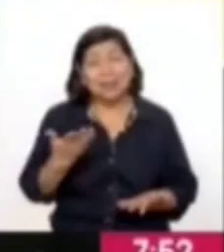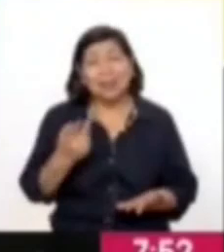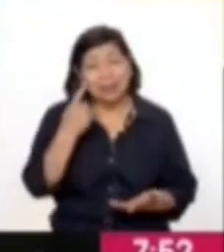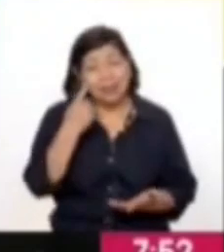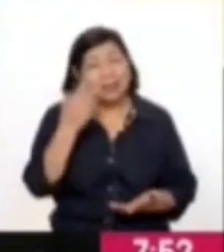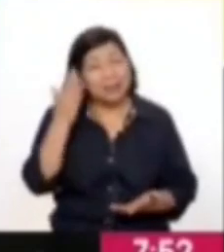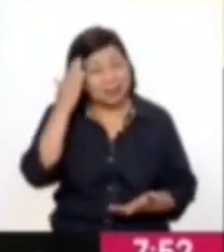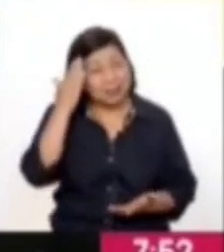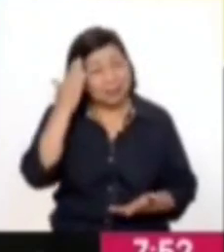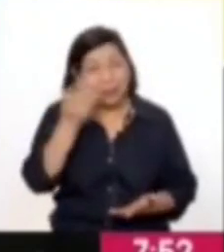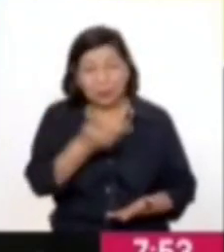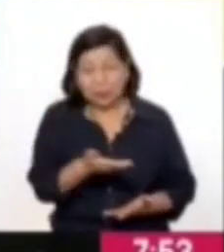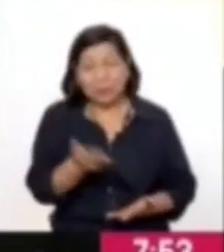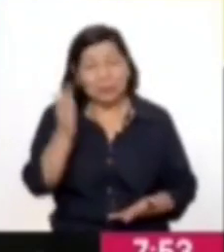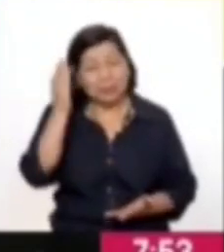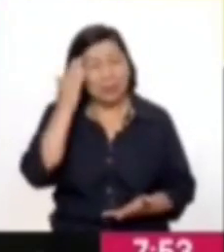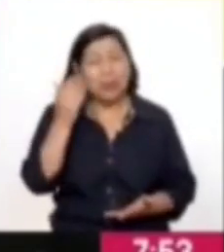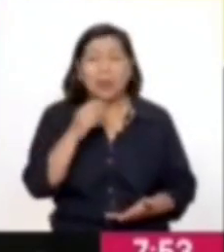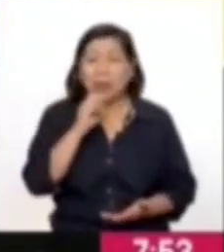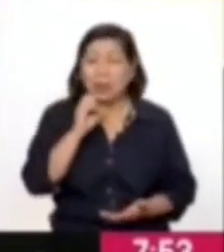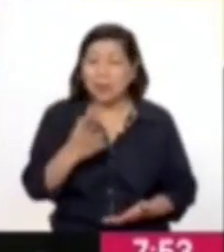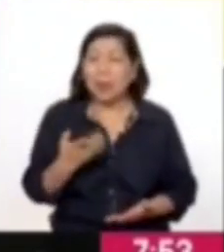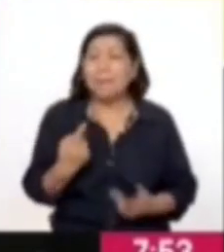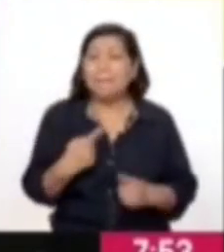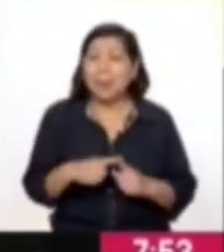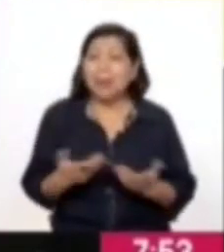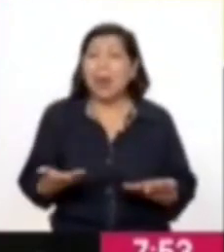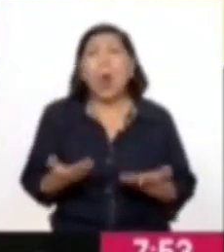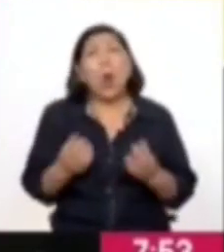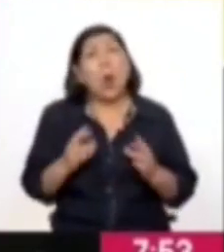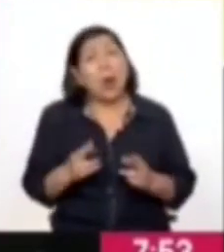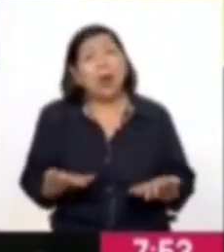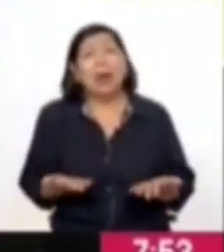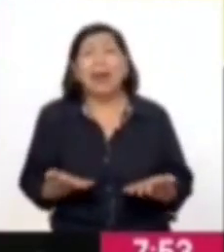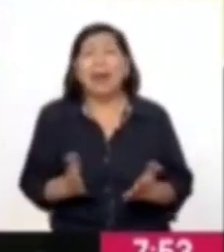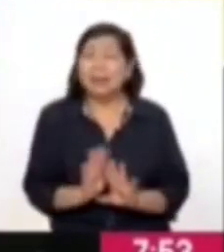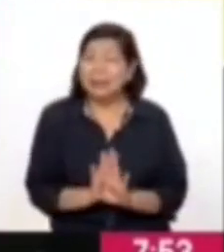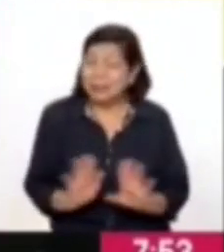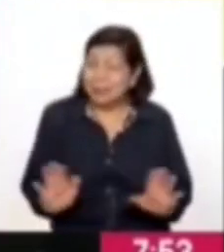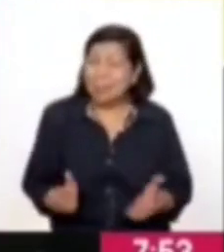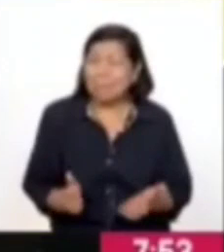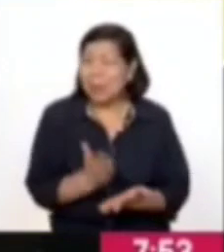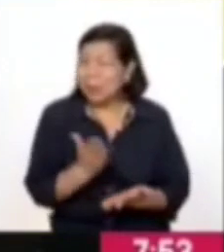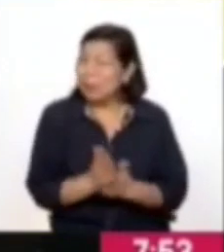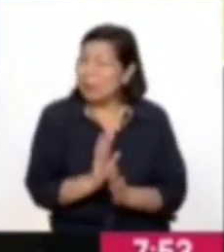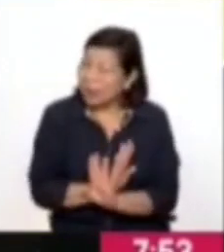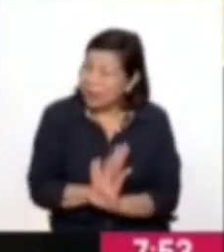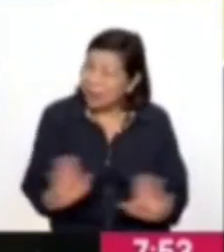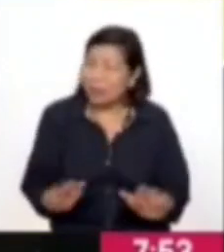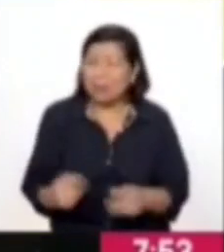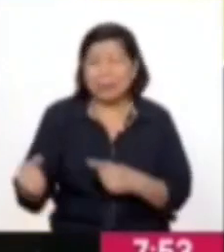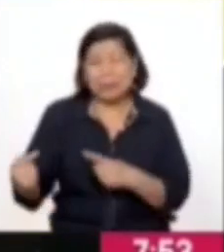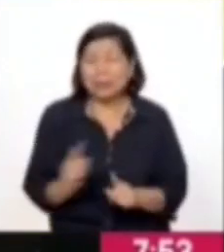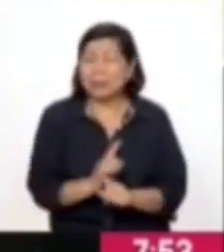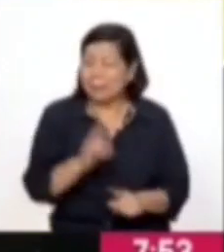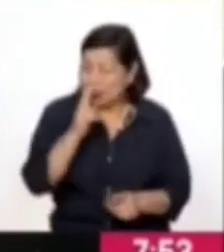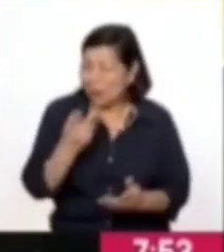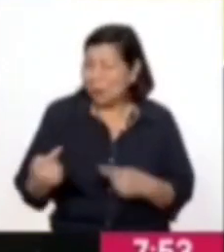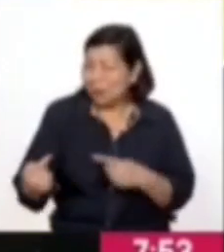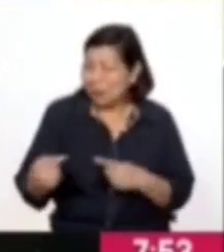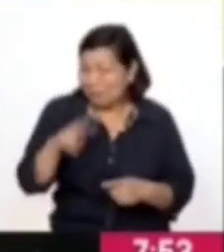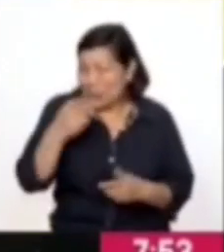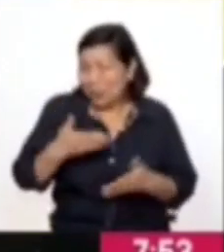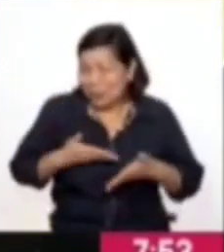Exactamente. también empáticos en ese sentido. Yo hago votos para que esto se solucione rápido, que no nos sigamos enfrentando entre peruanos y que Eso